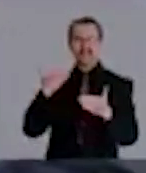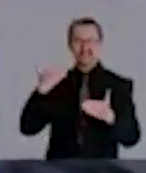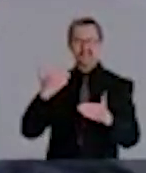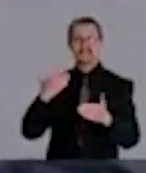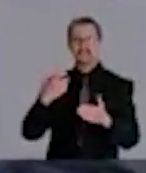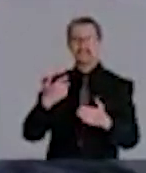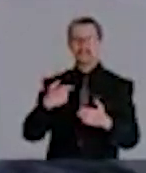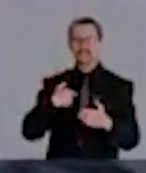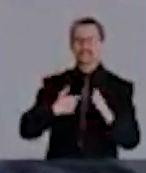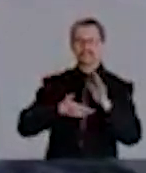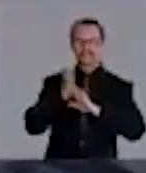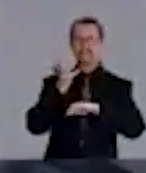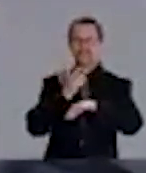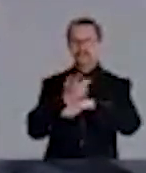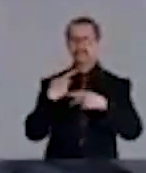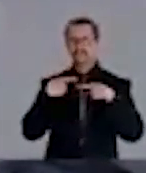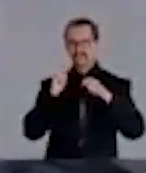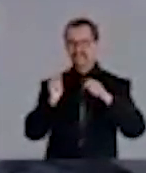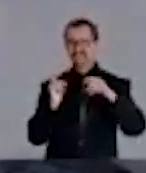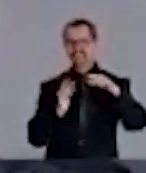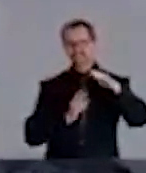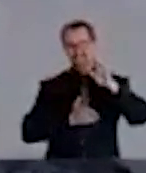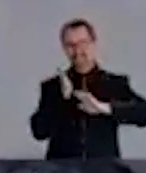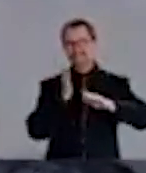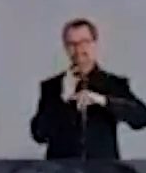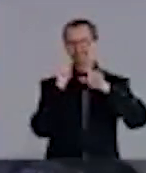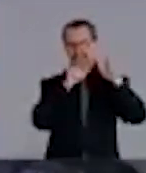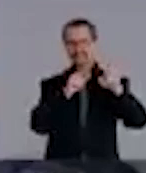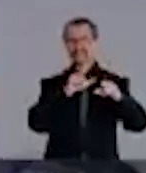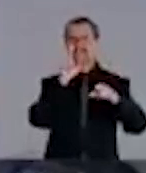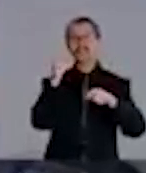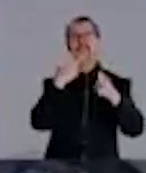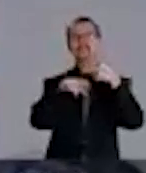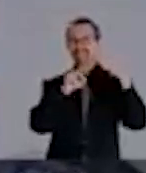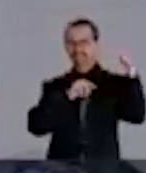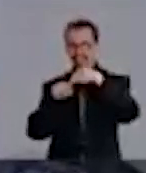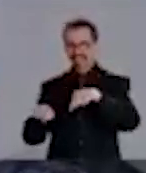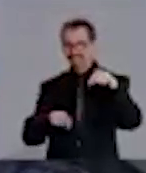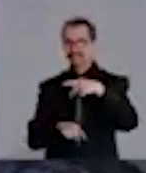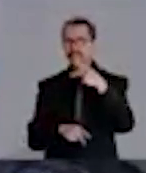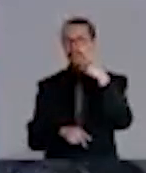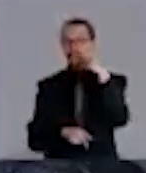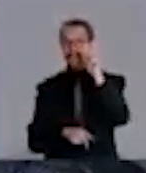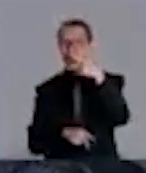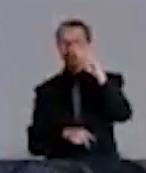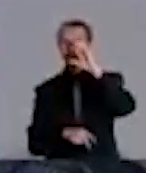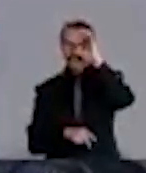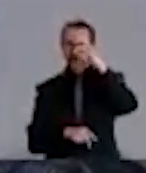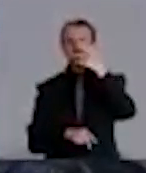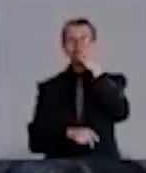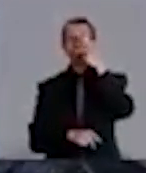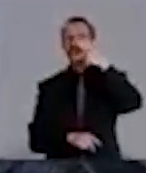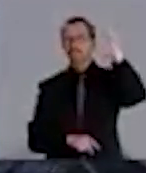que cuenta con la que cuentan con otra cultura y otras costumbres ya que vuelven a méxico llegan con un sentimiento de no ser parte de esta